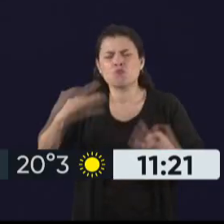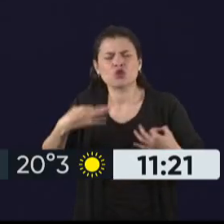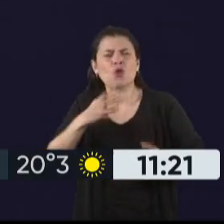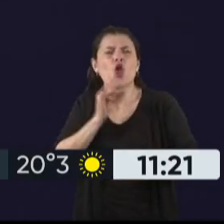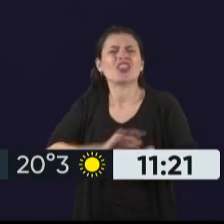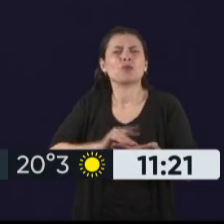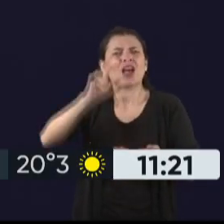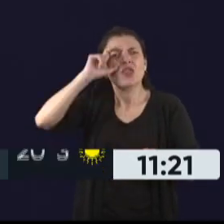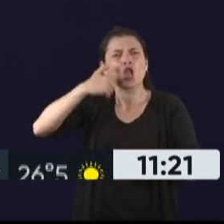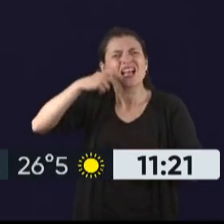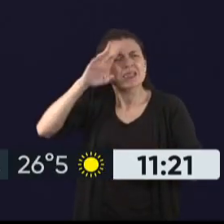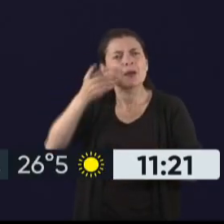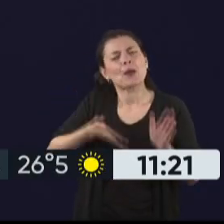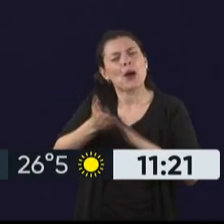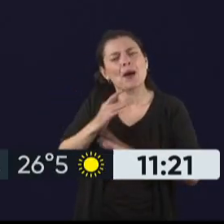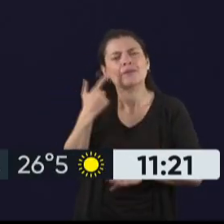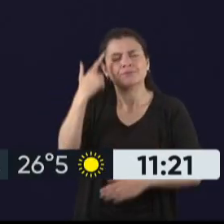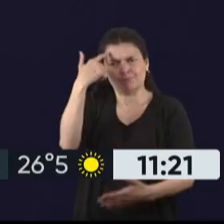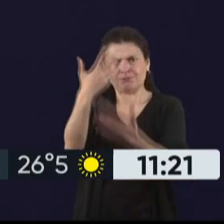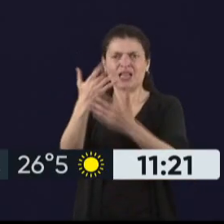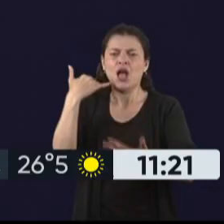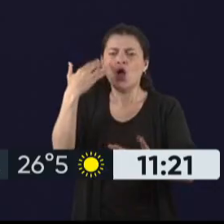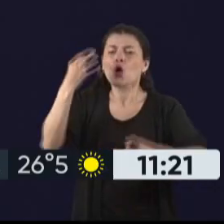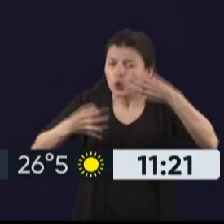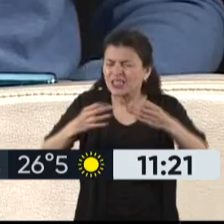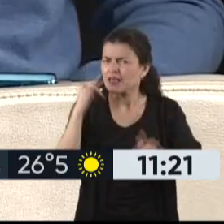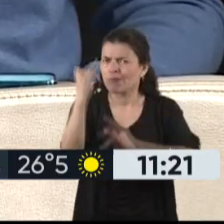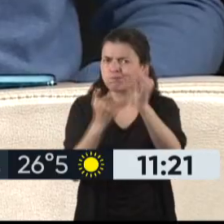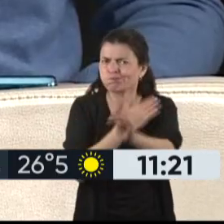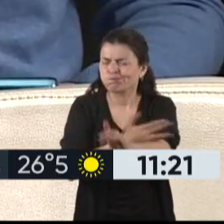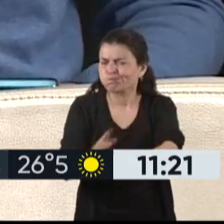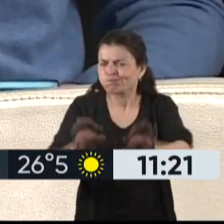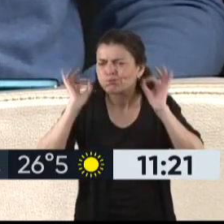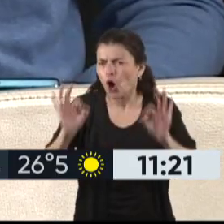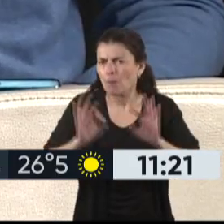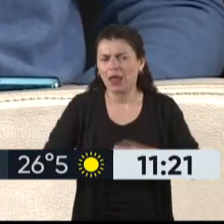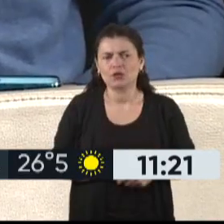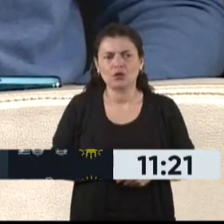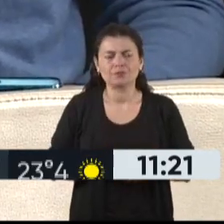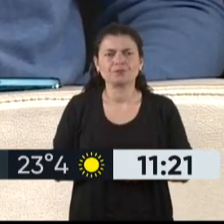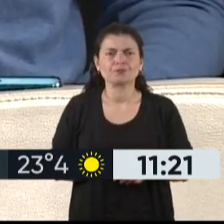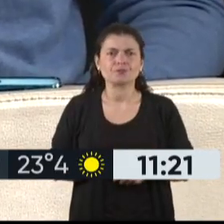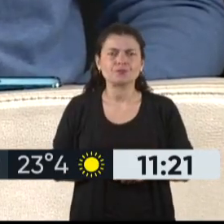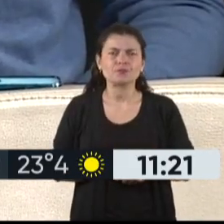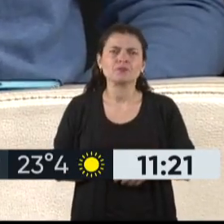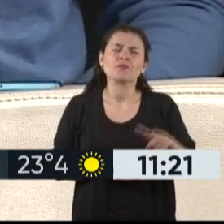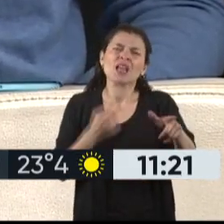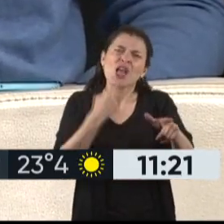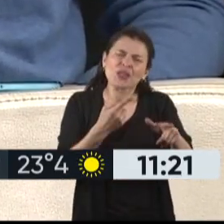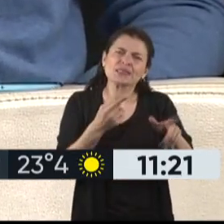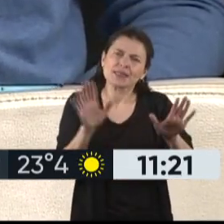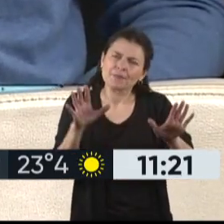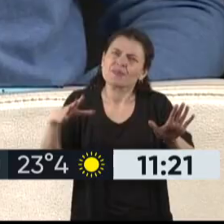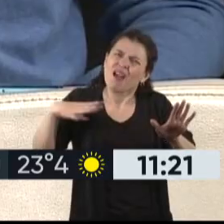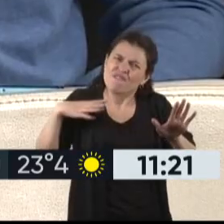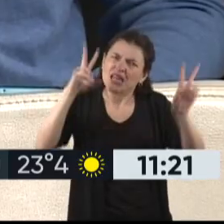dé, por supuesto. Por la duda, para que vuelva a estar claro, no es que le pregunto que usted me responda lo que no respondió expert, sino digo, teniendo en cuenta que faltan un